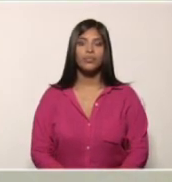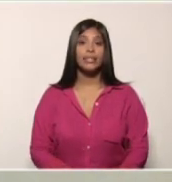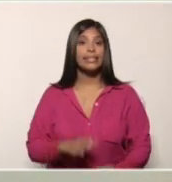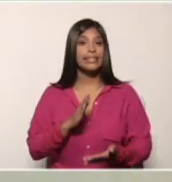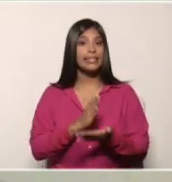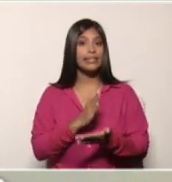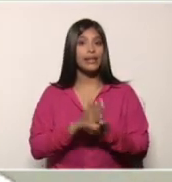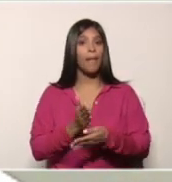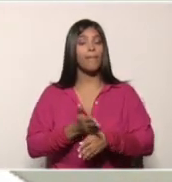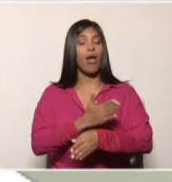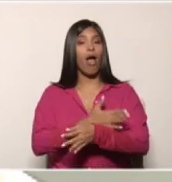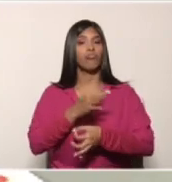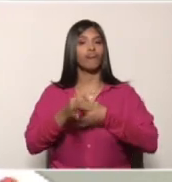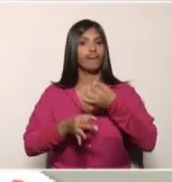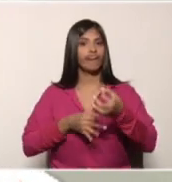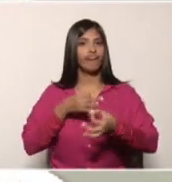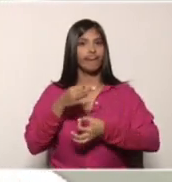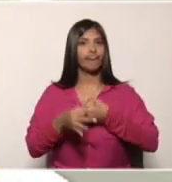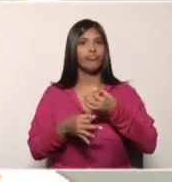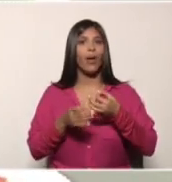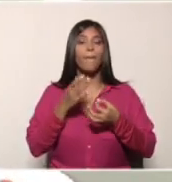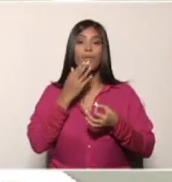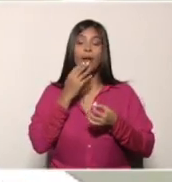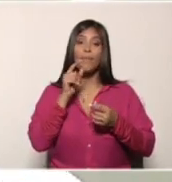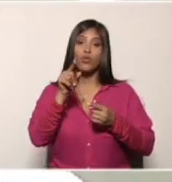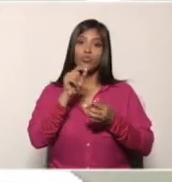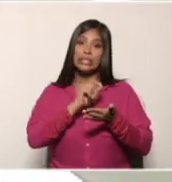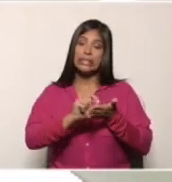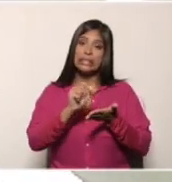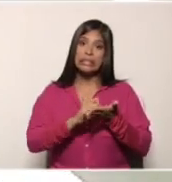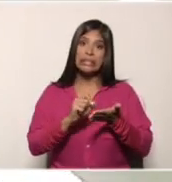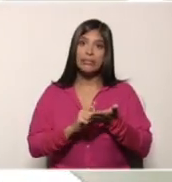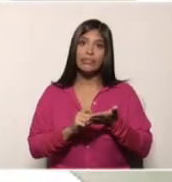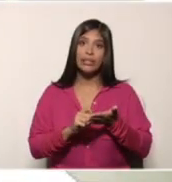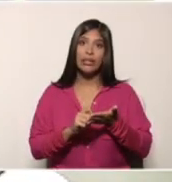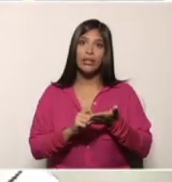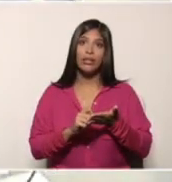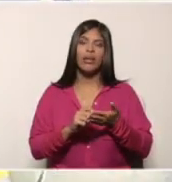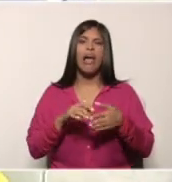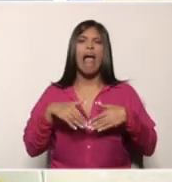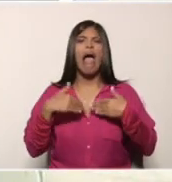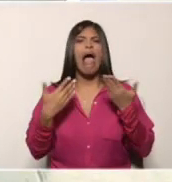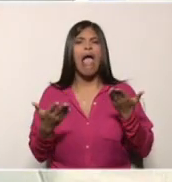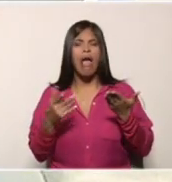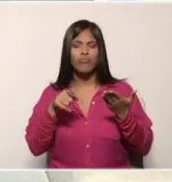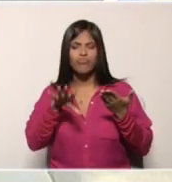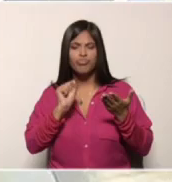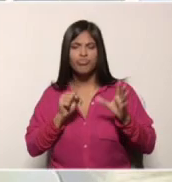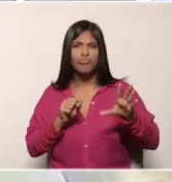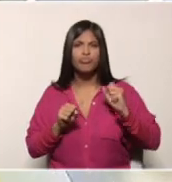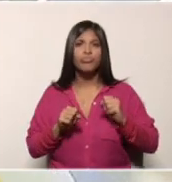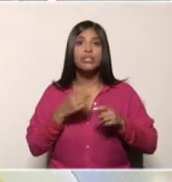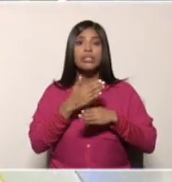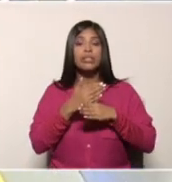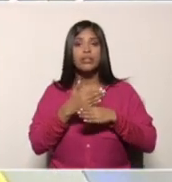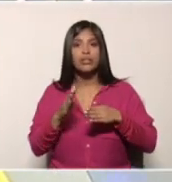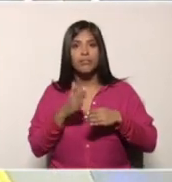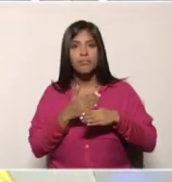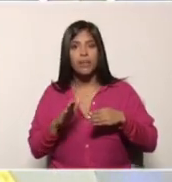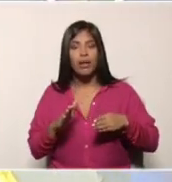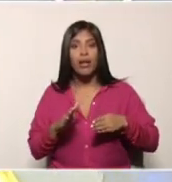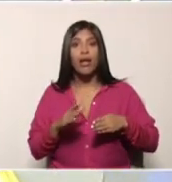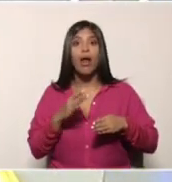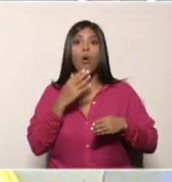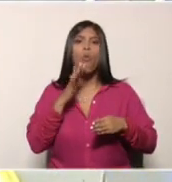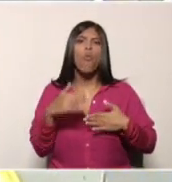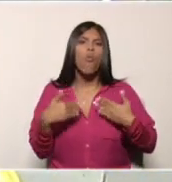Siempre, como les decía, piensen cuando estén escribiendo que van a separar, ¿okay? Cuándo van a utilizar la coma, cuándo van a